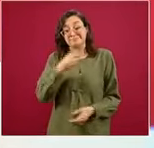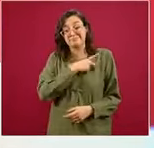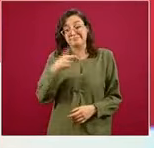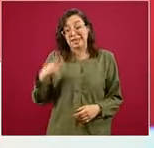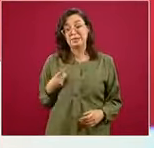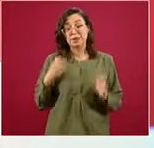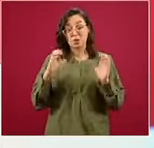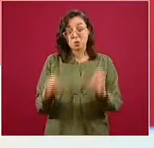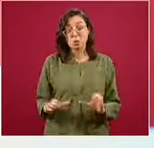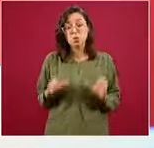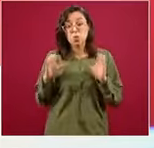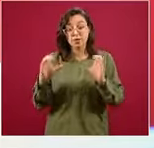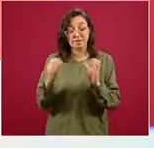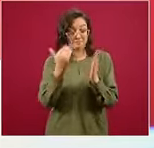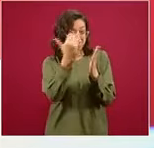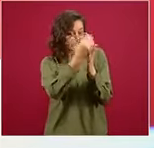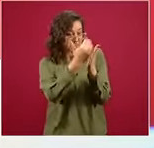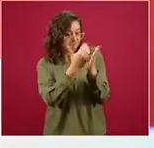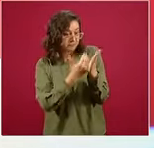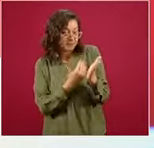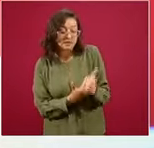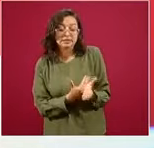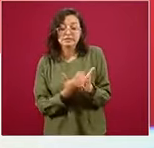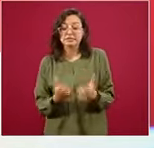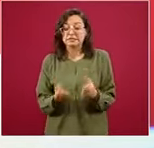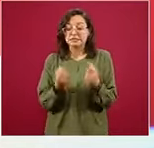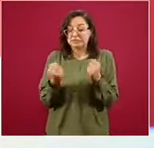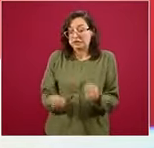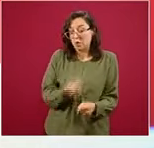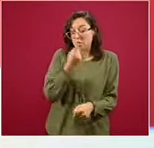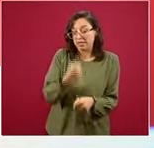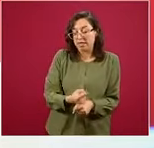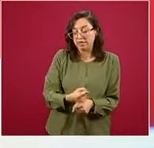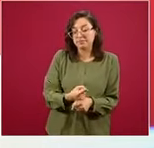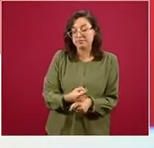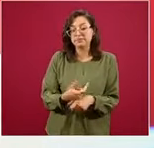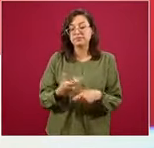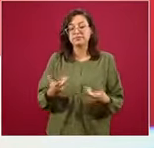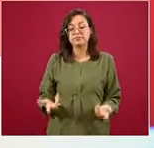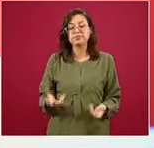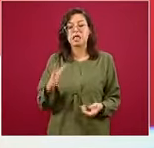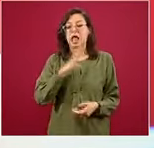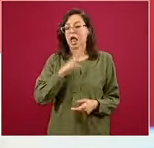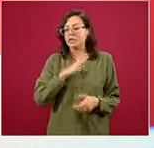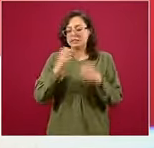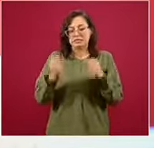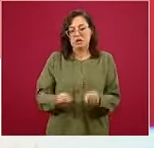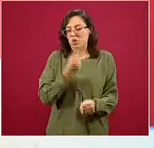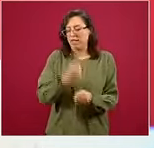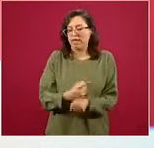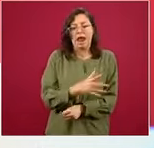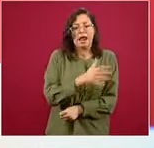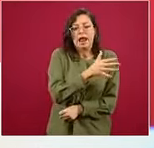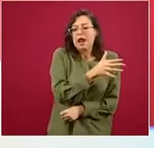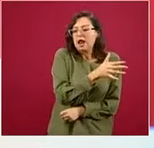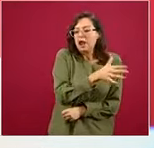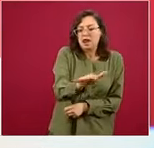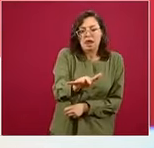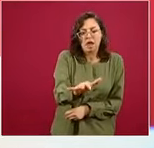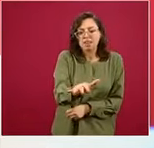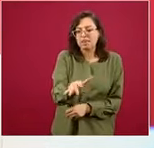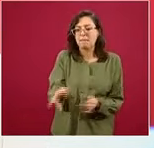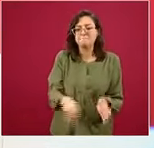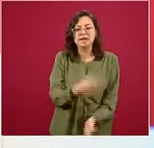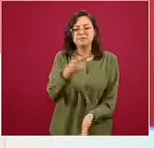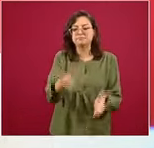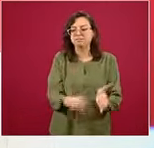las medidas de seguridad sanitaria. Existen las generales, que hemos dicho una y otra vez, se han publicado